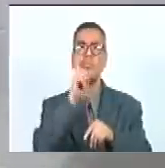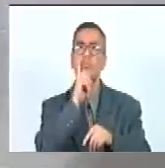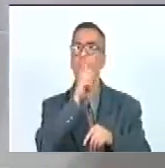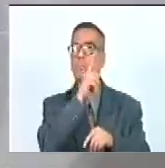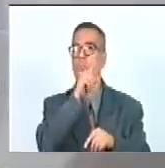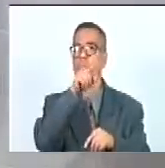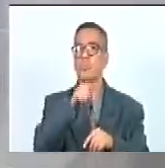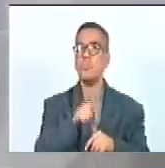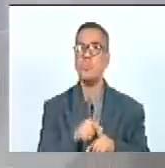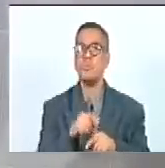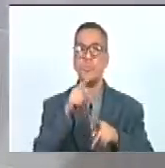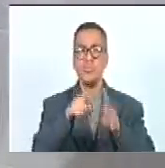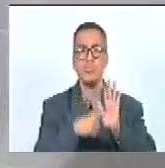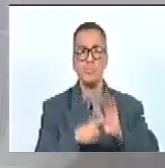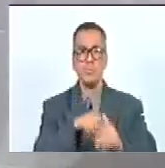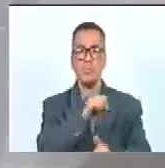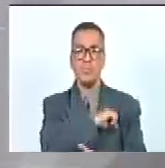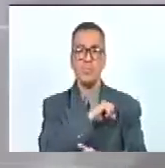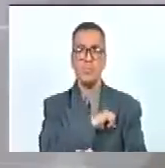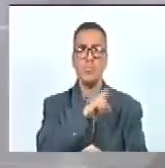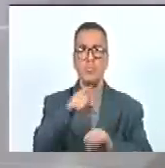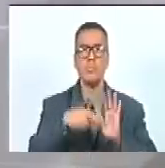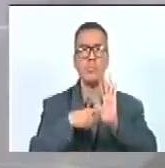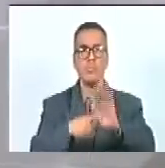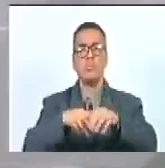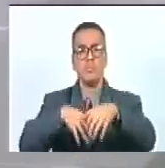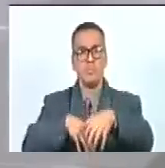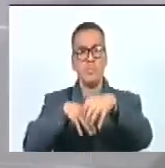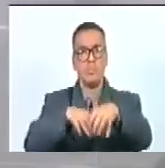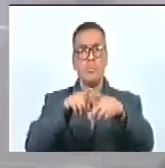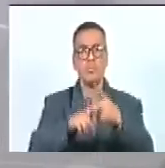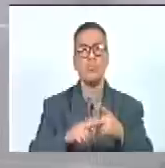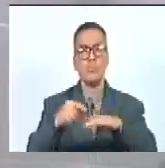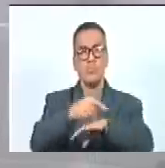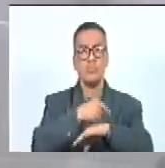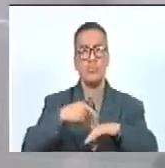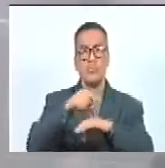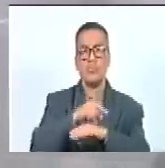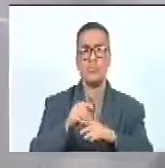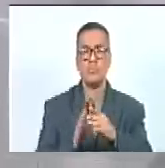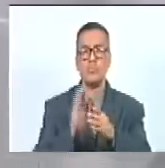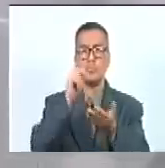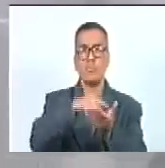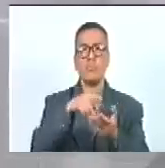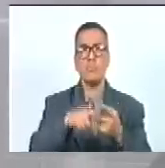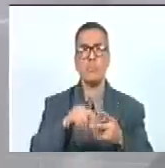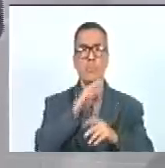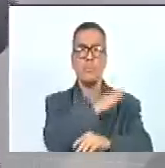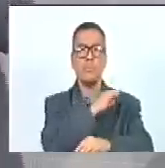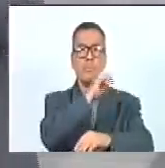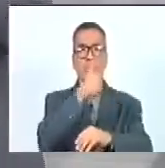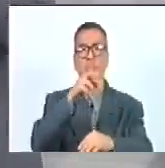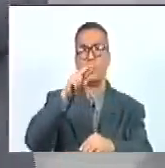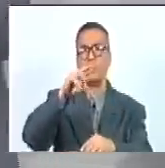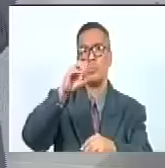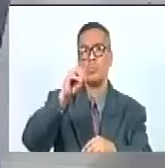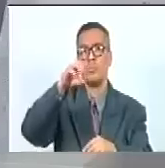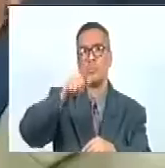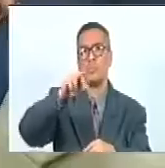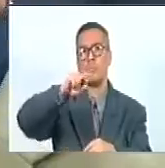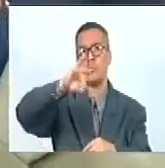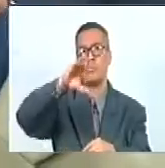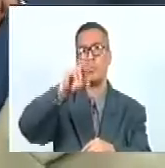nombre que lo hacía temible frente a las tropas de los gobiernos usurpadores, el comandante Ramiro, como fue